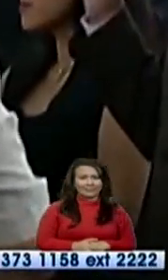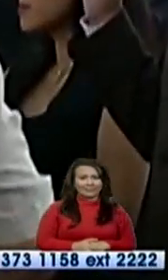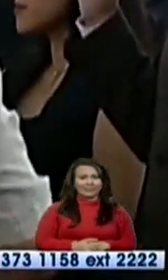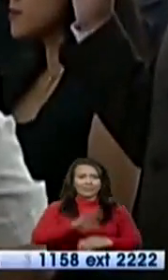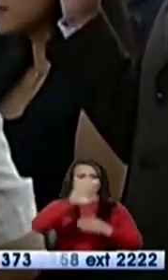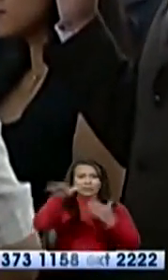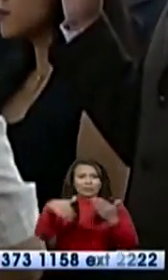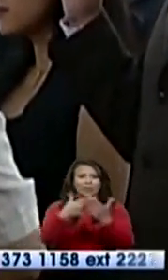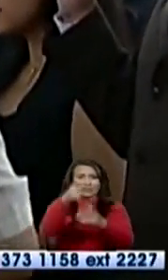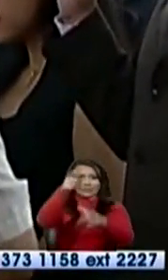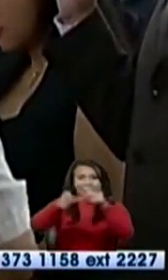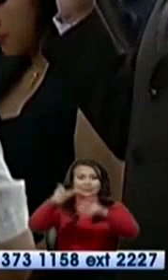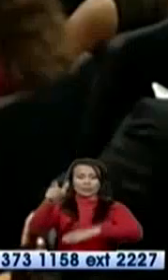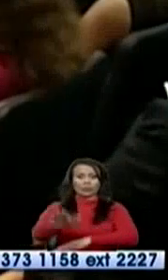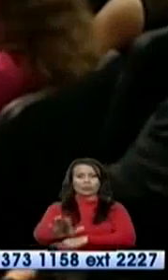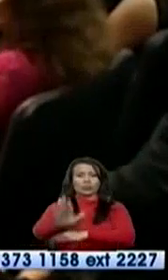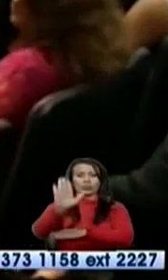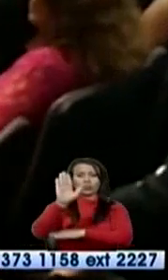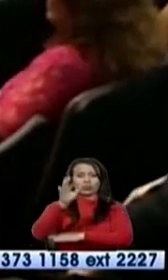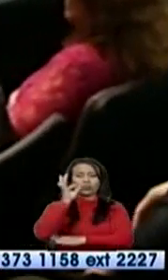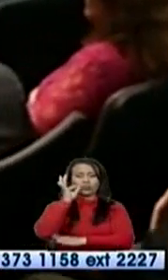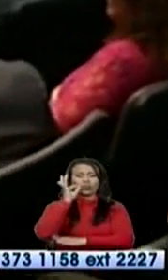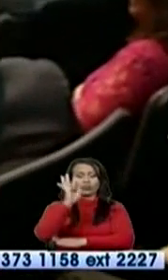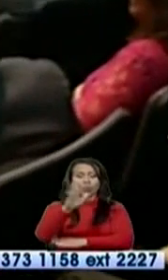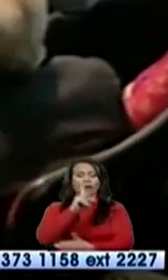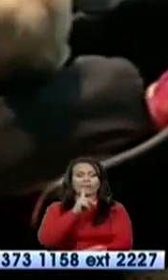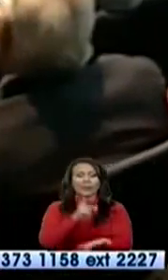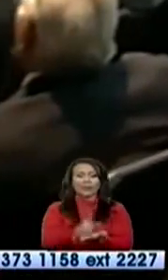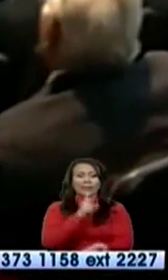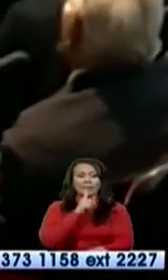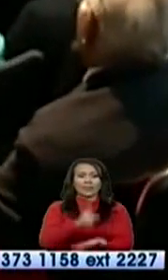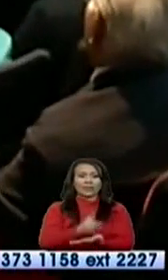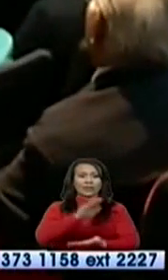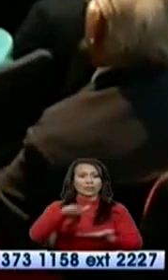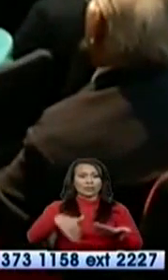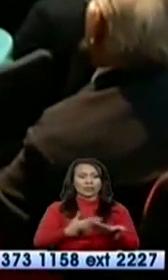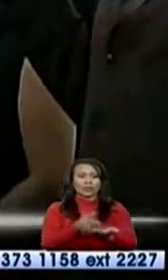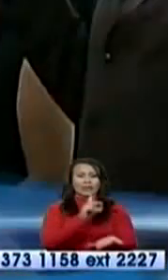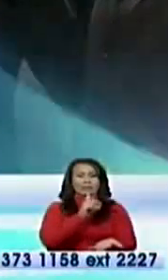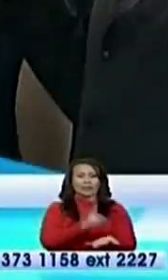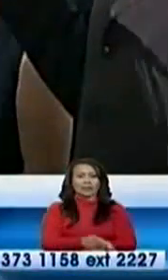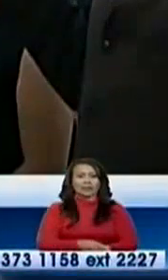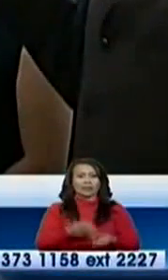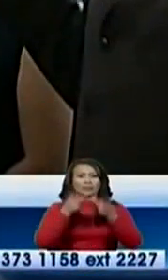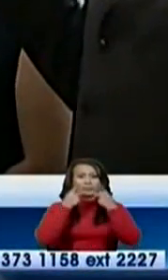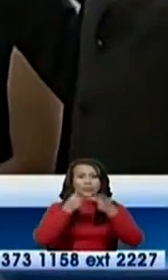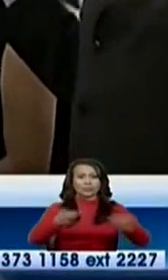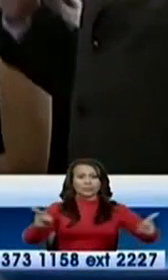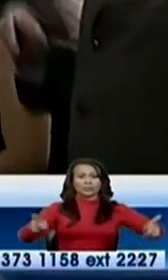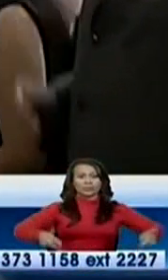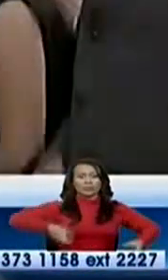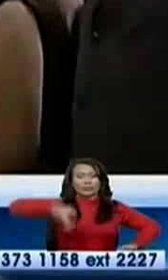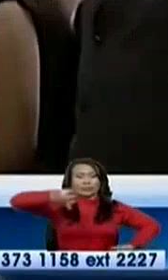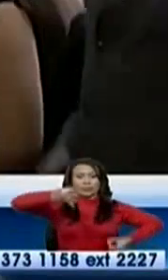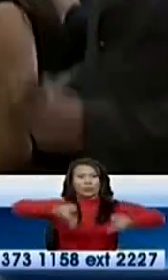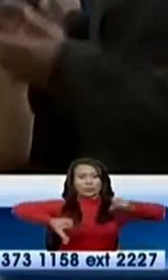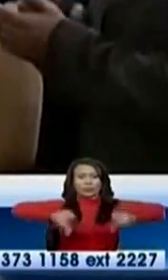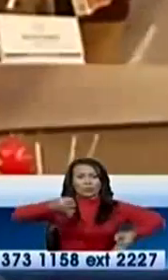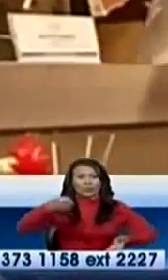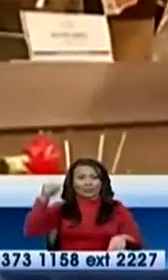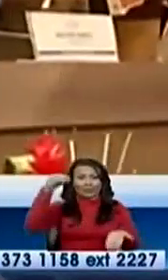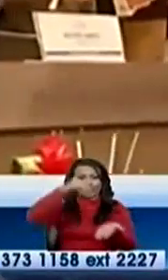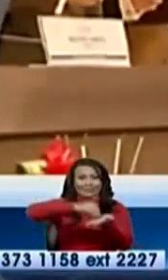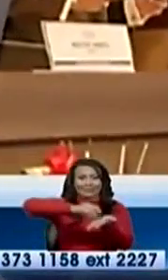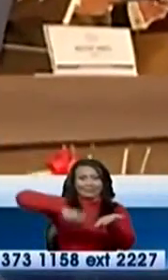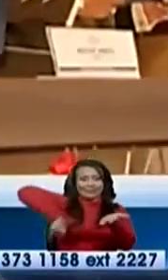Todos juraron obrar con la verdad, solo la verdad y nada más que la verdad. Judicial. En acto público, el Pleno